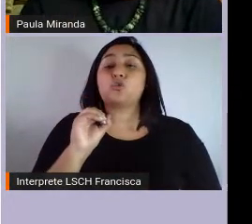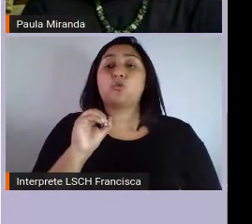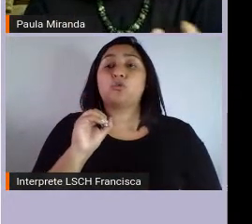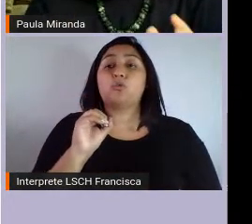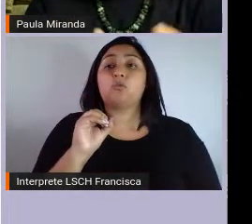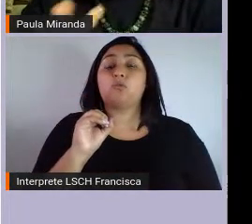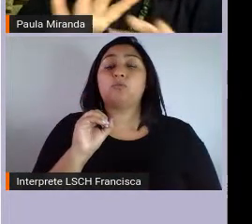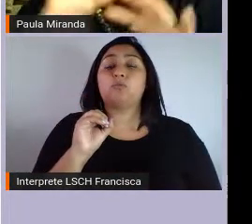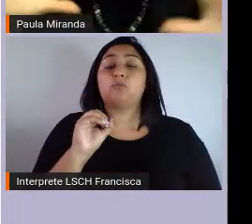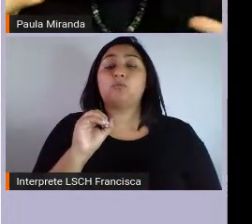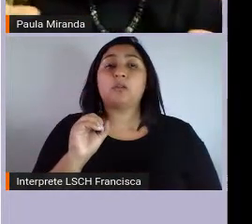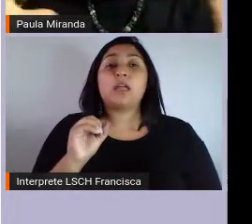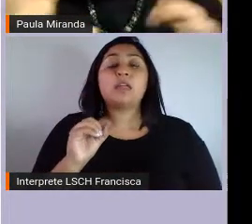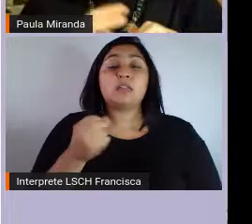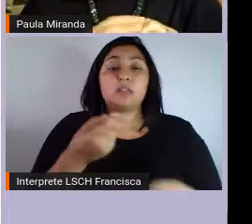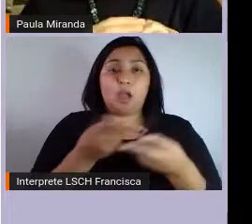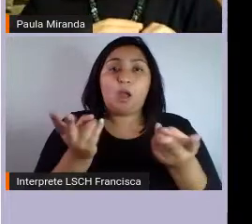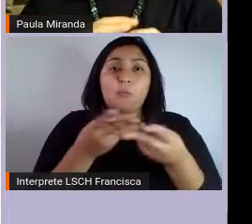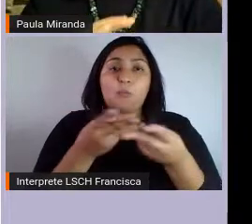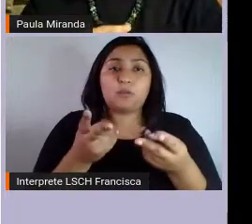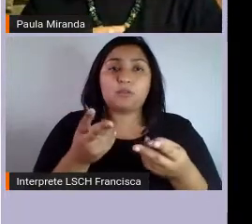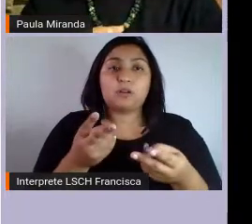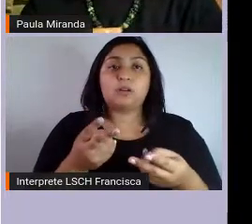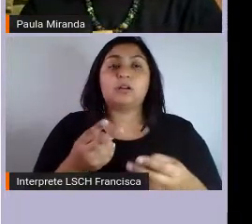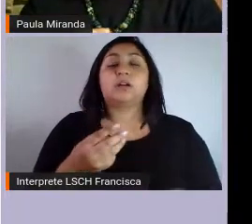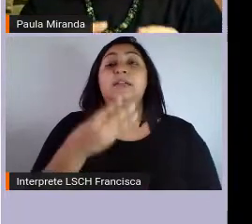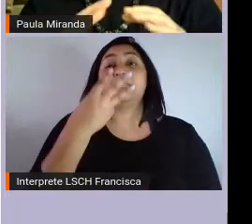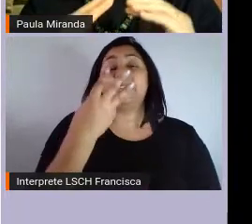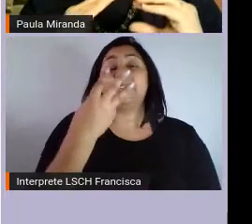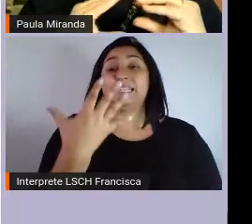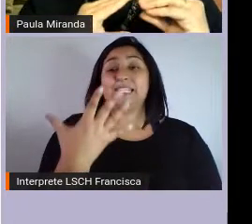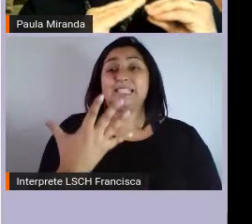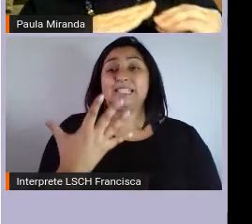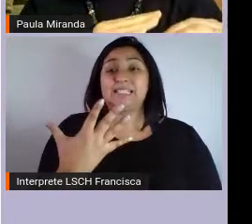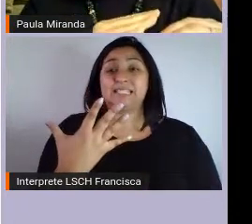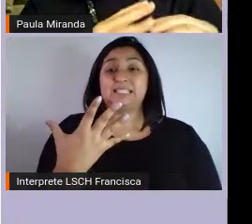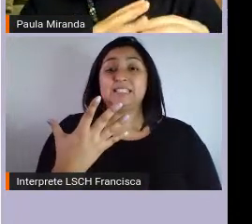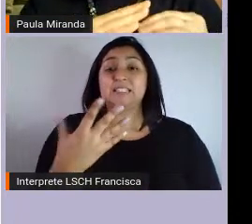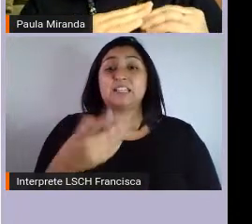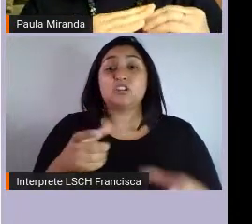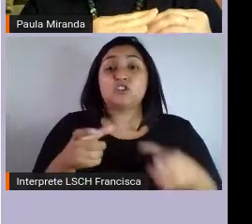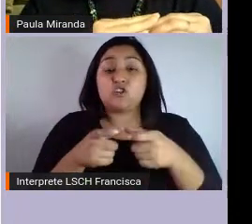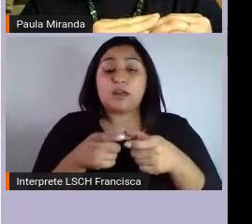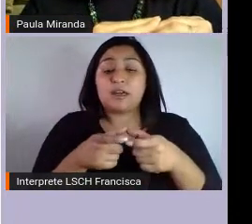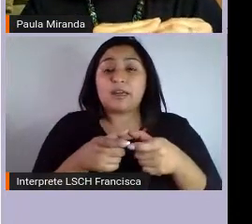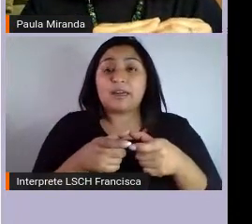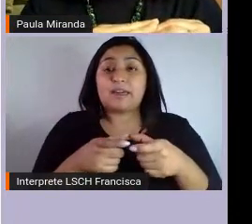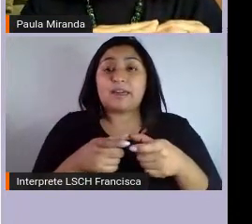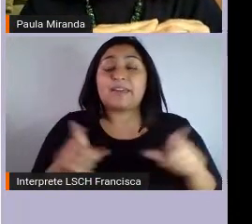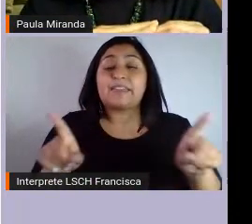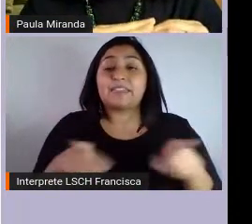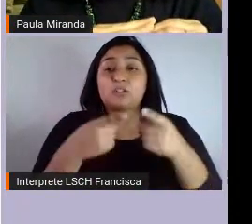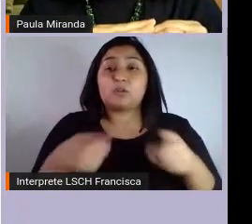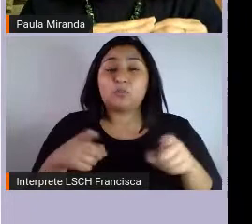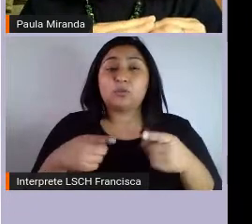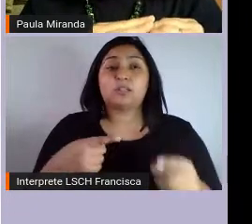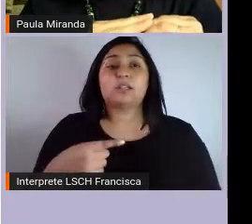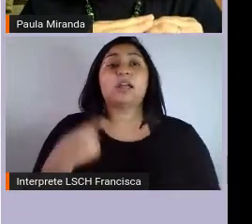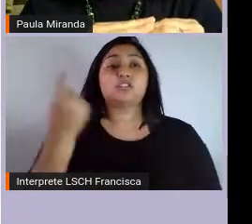y ha publicado de estos 35 discos que como comentaba al principio, solo 10, y esos 10